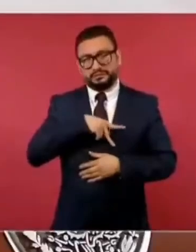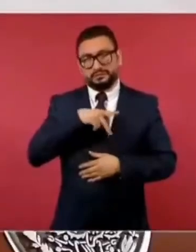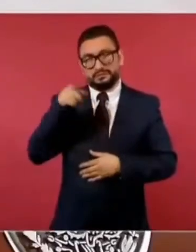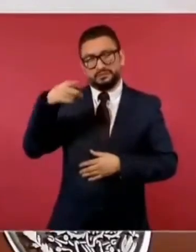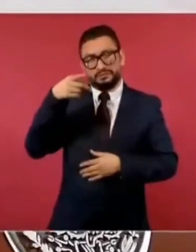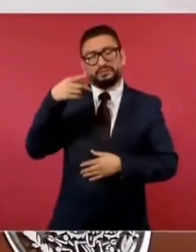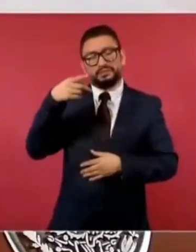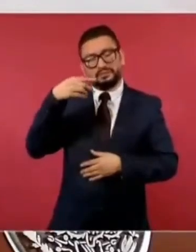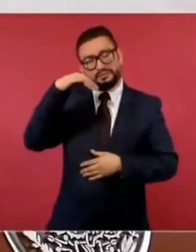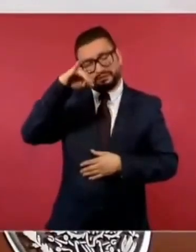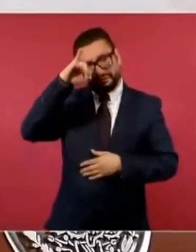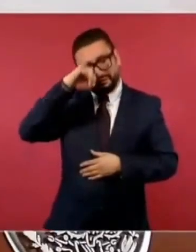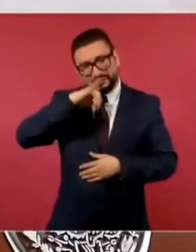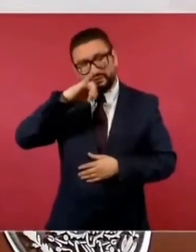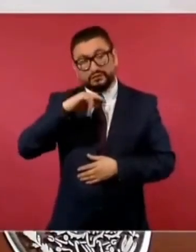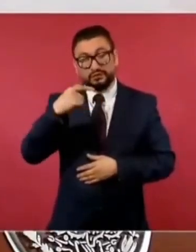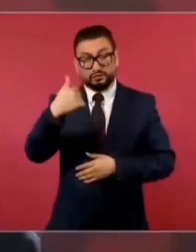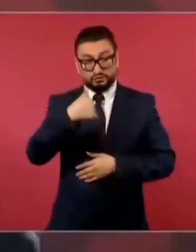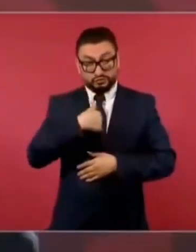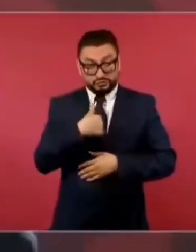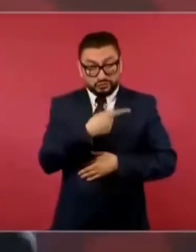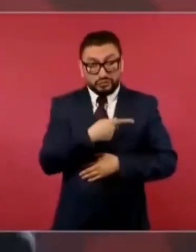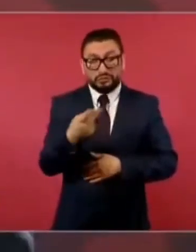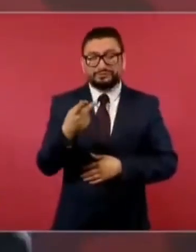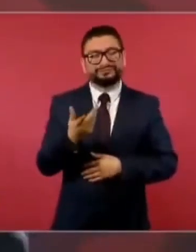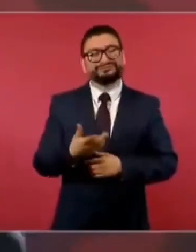piensa que el pobre soy yo.